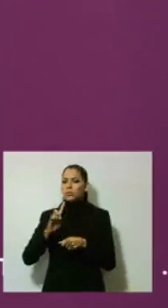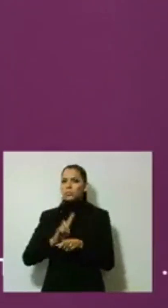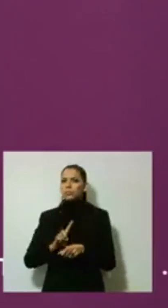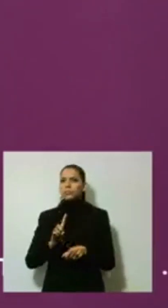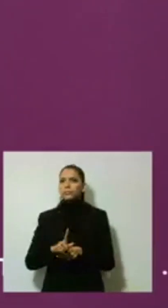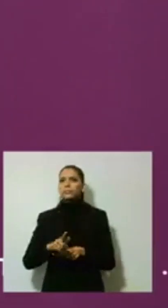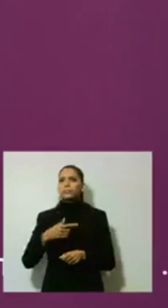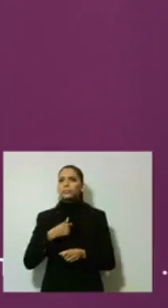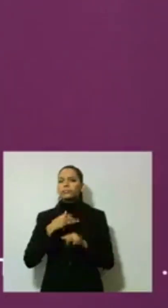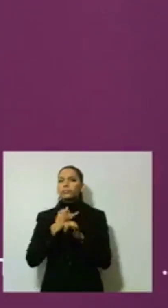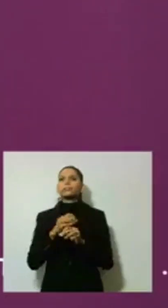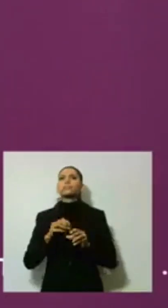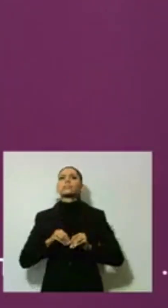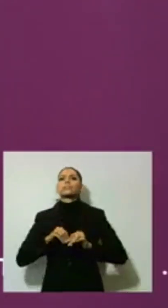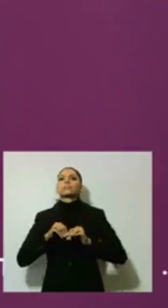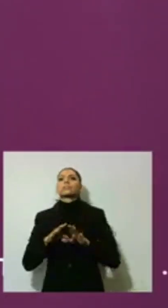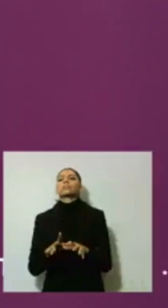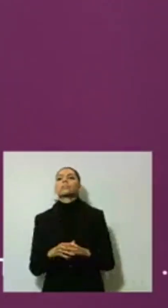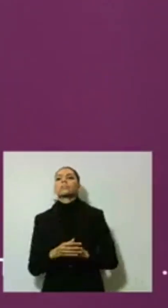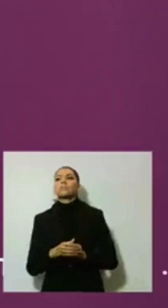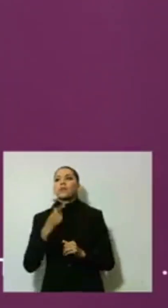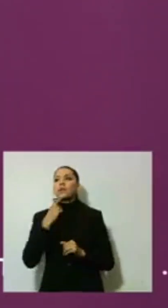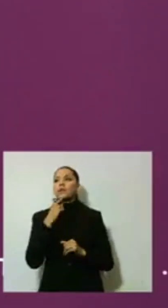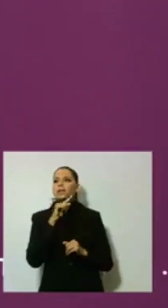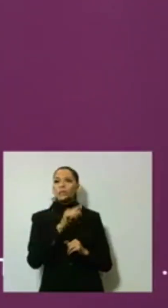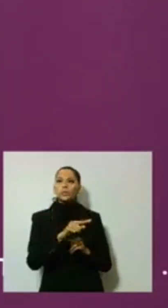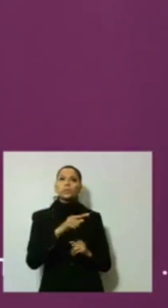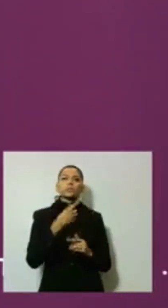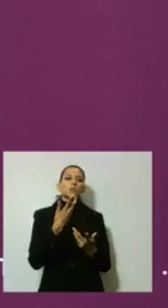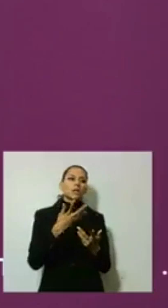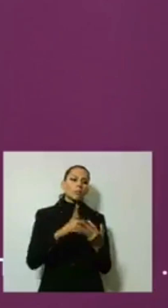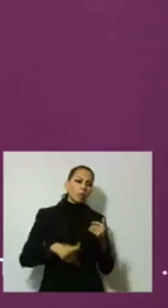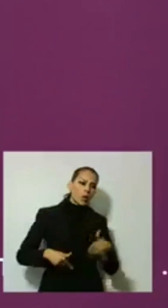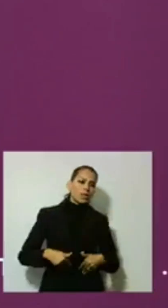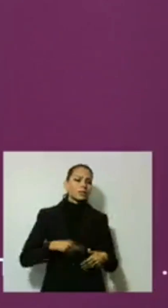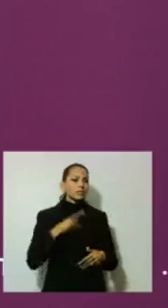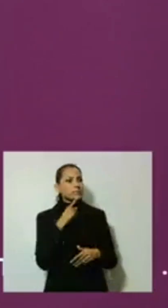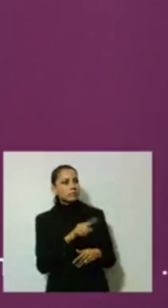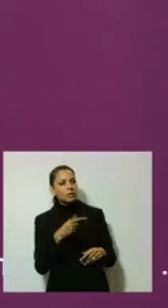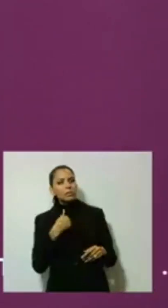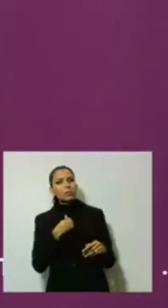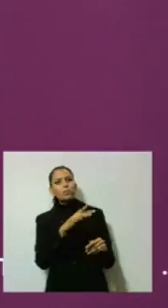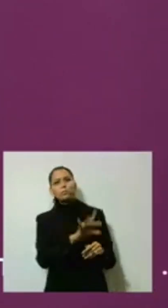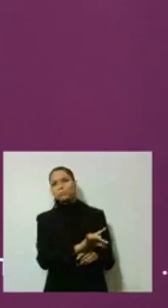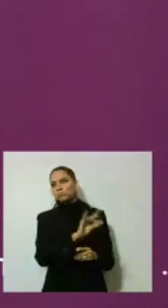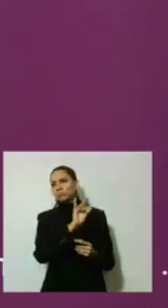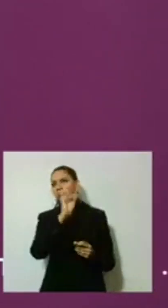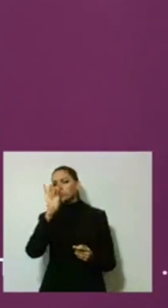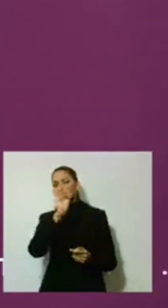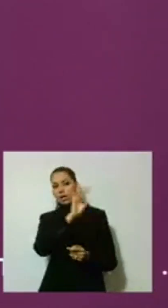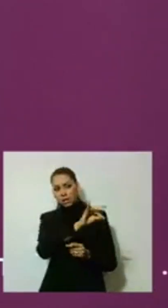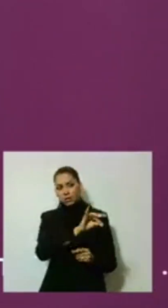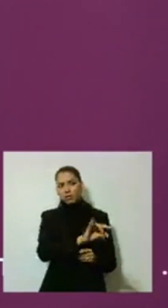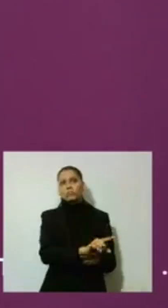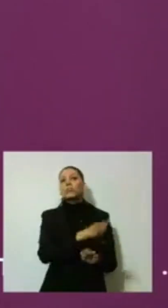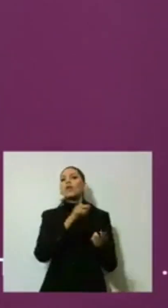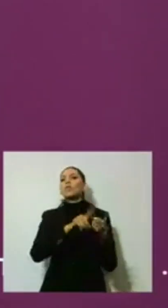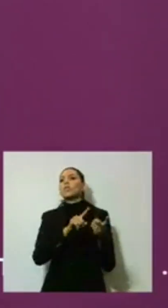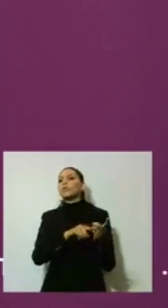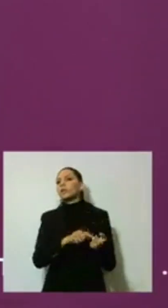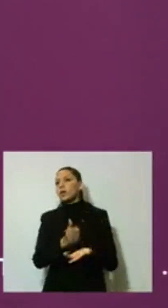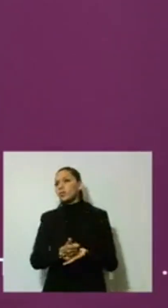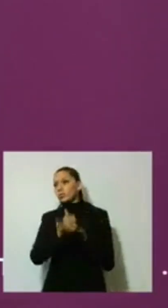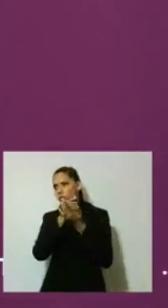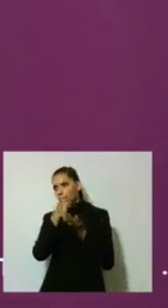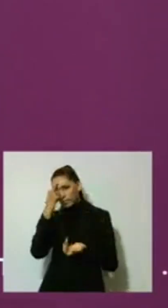recibiendo información, denuncias, quejas y las estoy canalizando con alguien que me auxilia a propósito